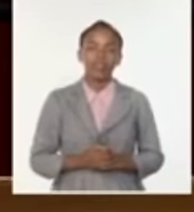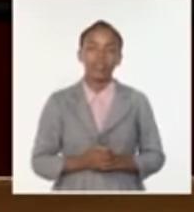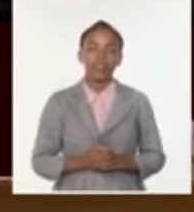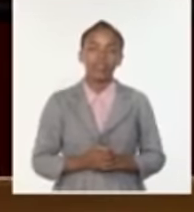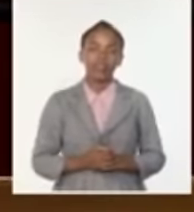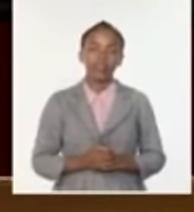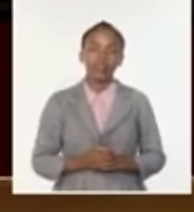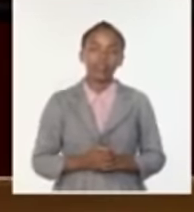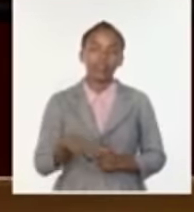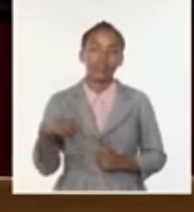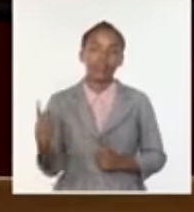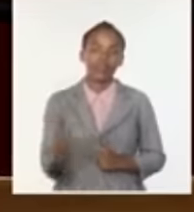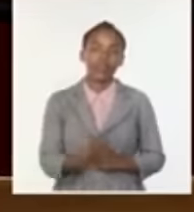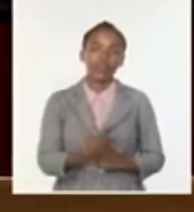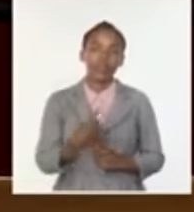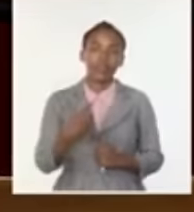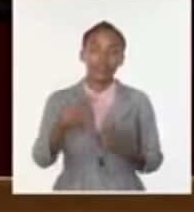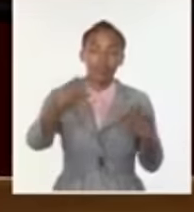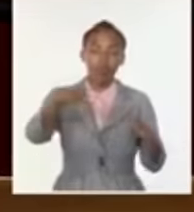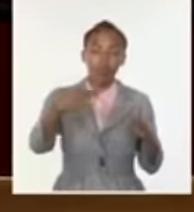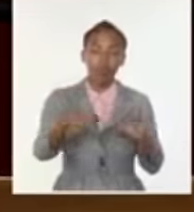Nosotros estamos en ese documento